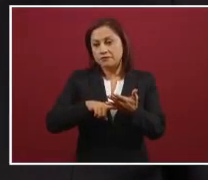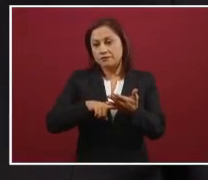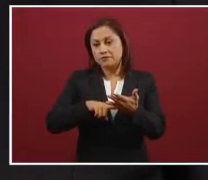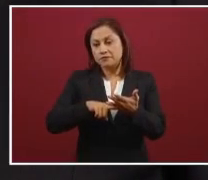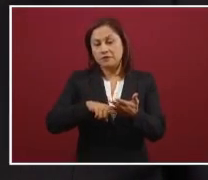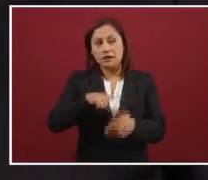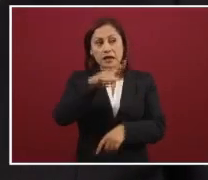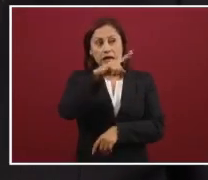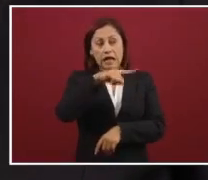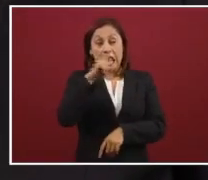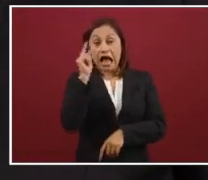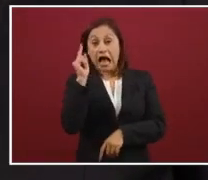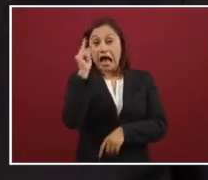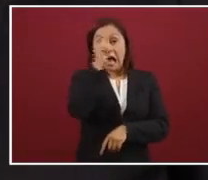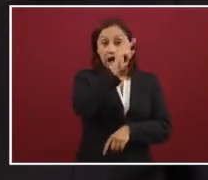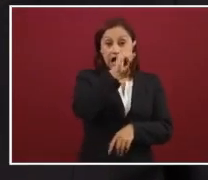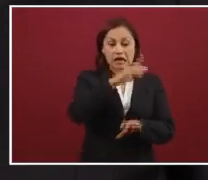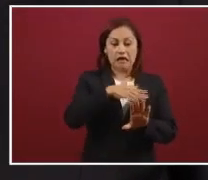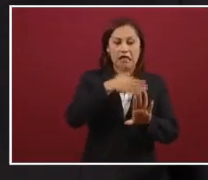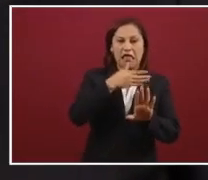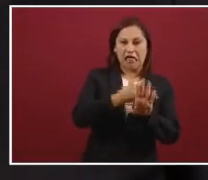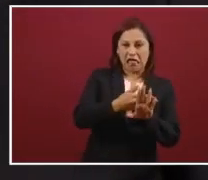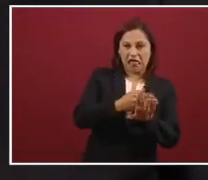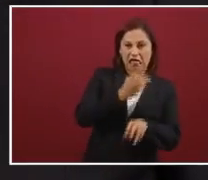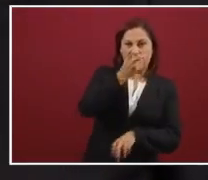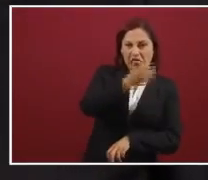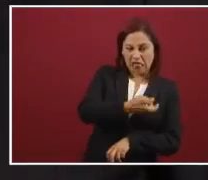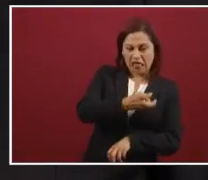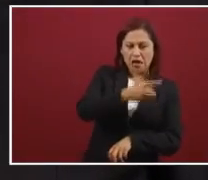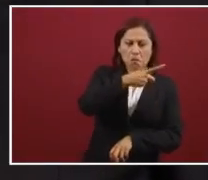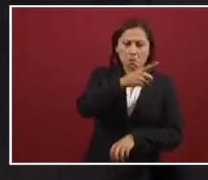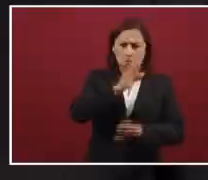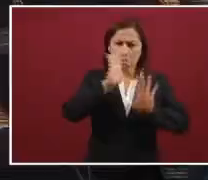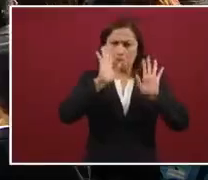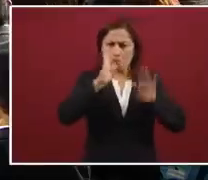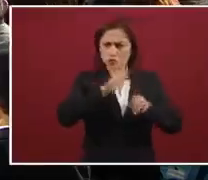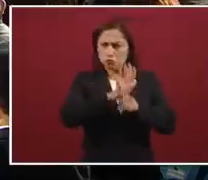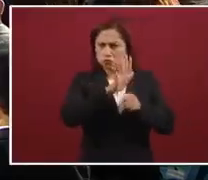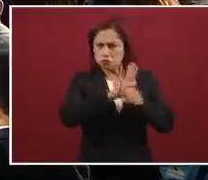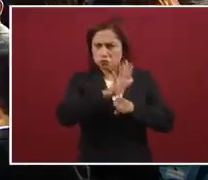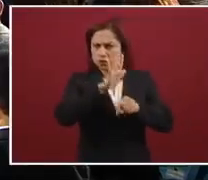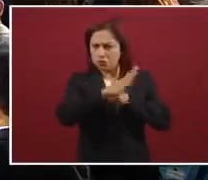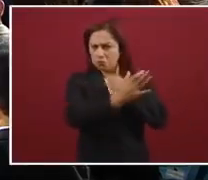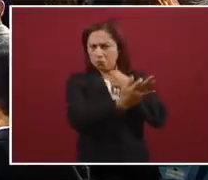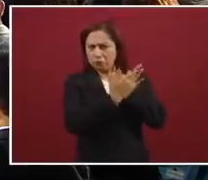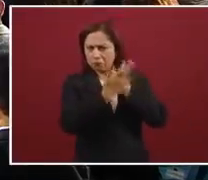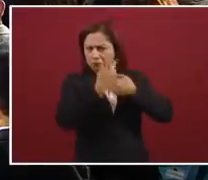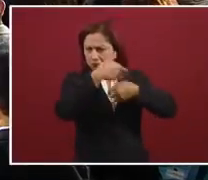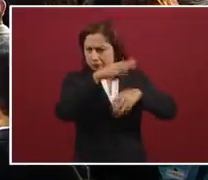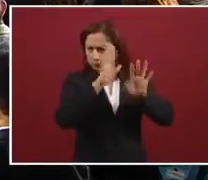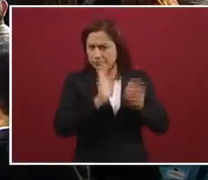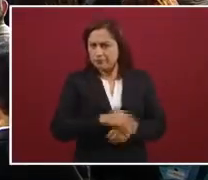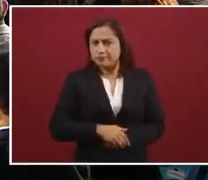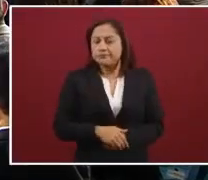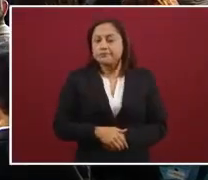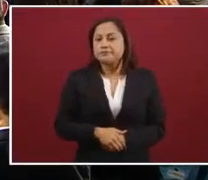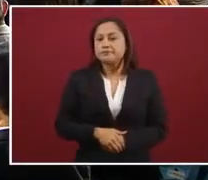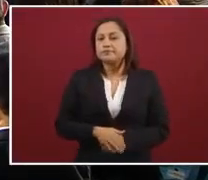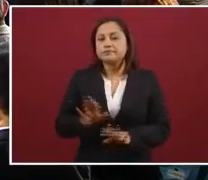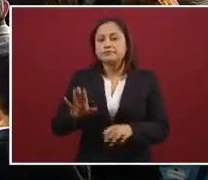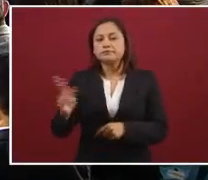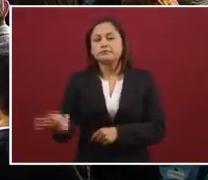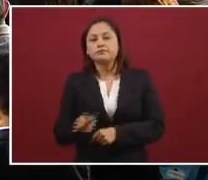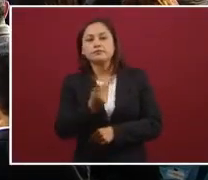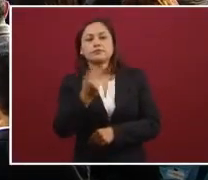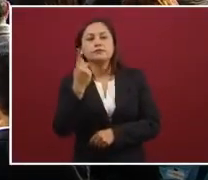se sientan afectados por estos señalamientos. Y por último, señor presidente, cuando usted visitó en marzo del año pasado Puebla